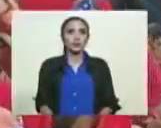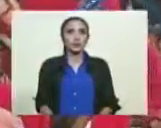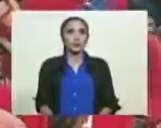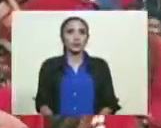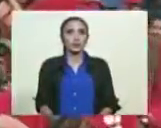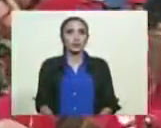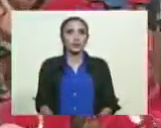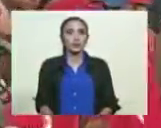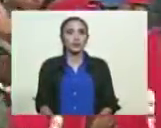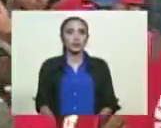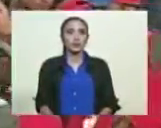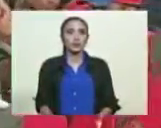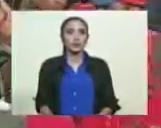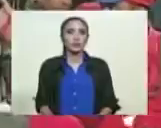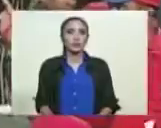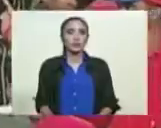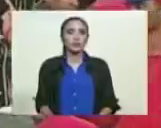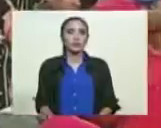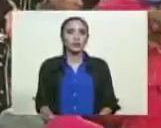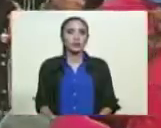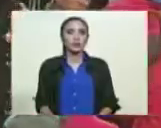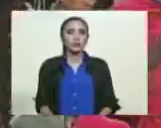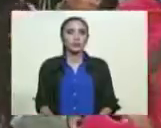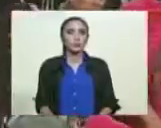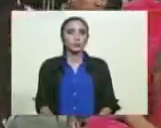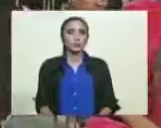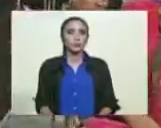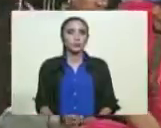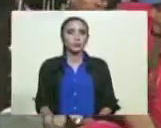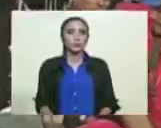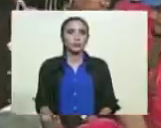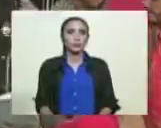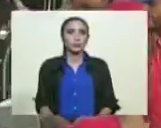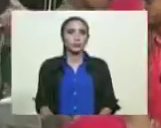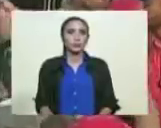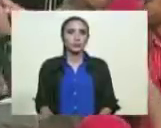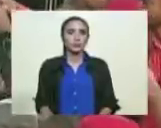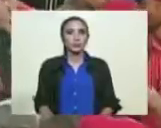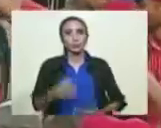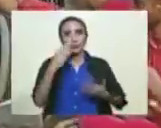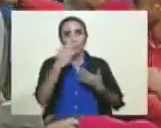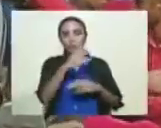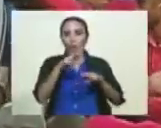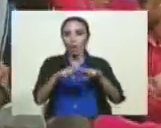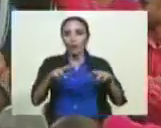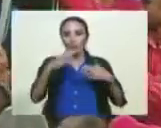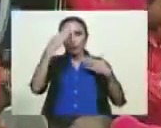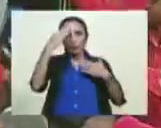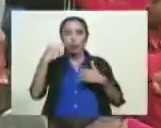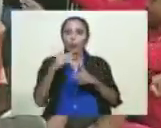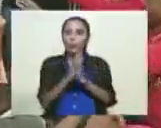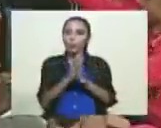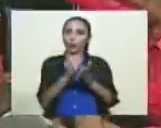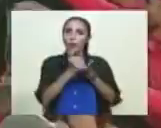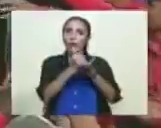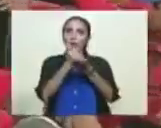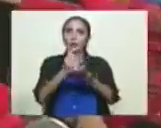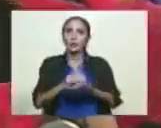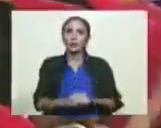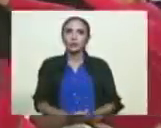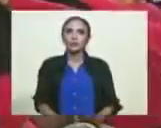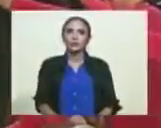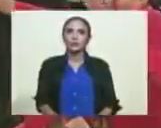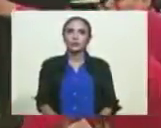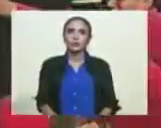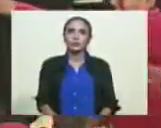favor. Yo quiero verla ahorita al terminar el acto. Abrázala, abrázala, cárgala, por favor. Abrázala. Que Dios